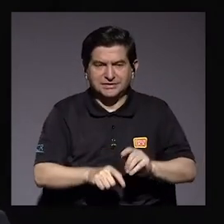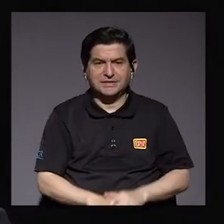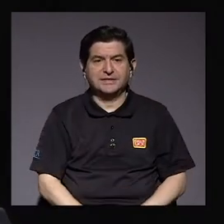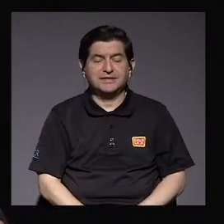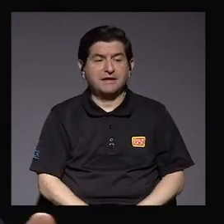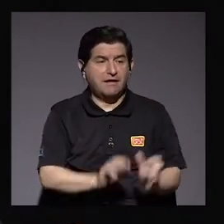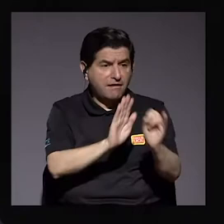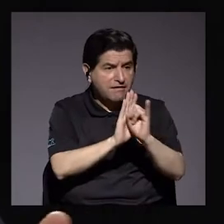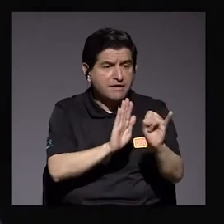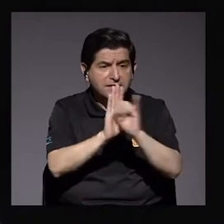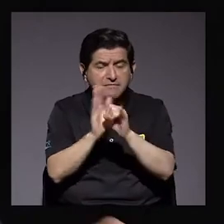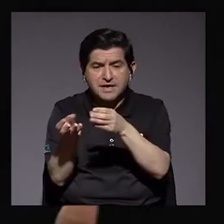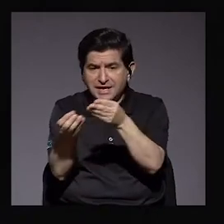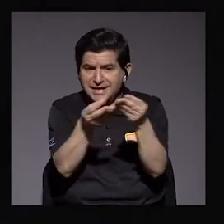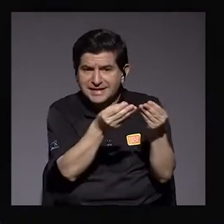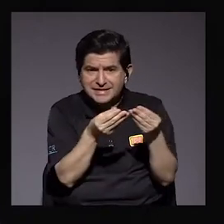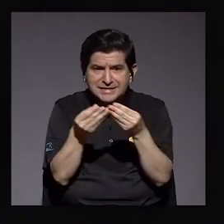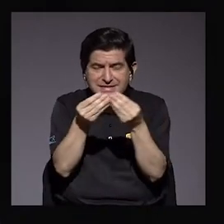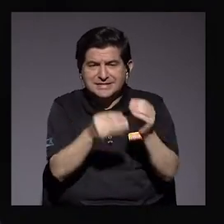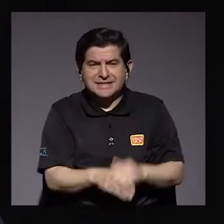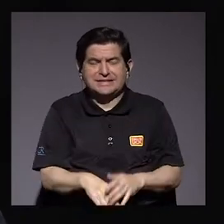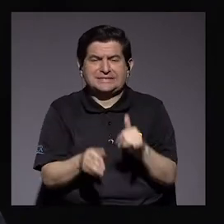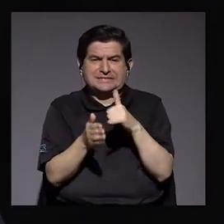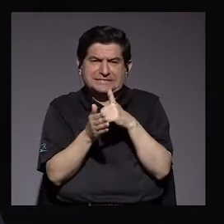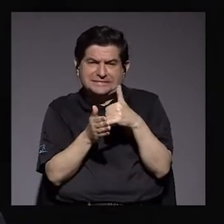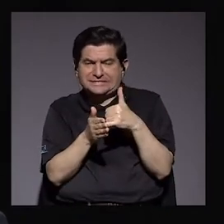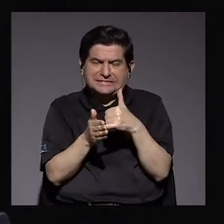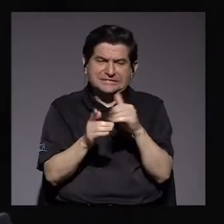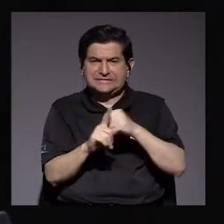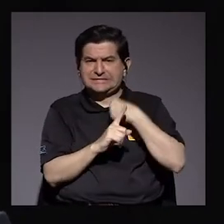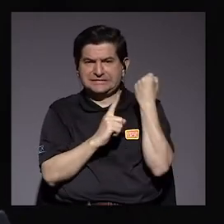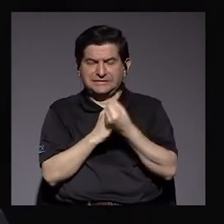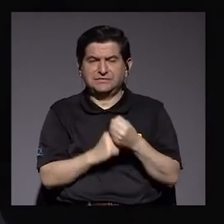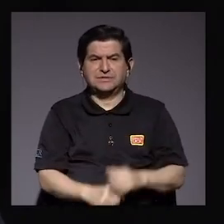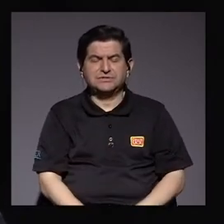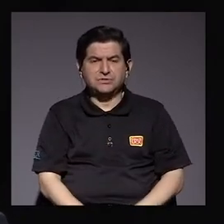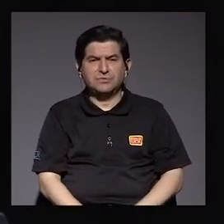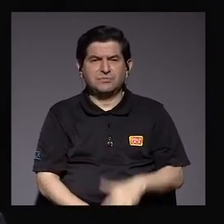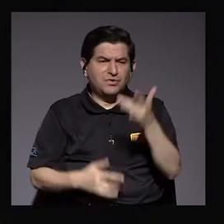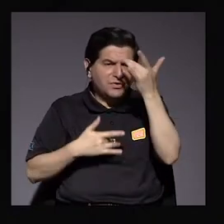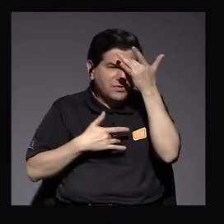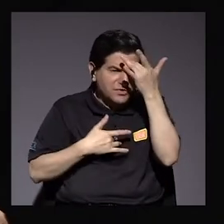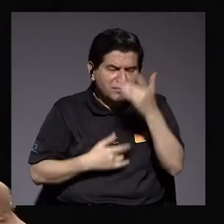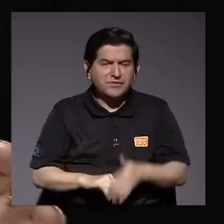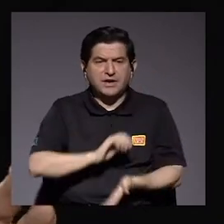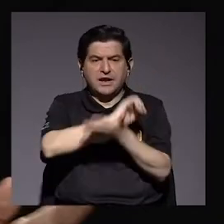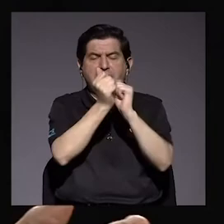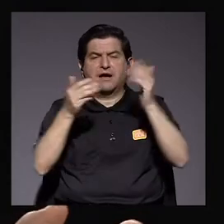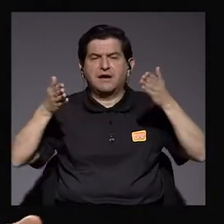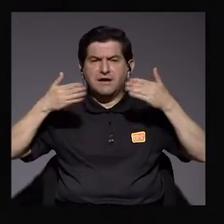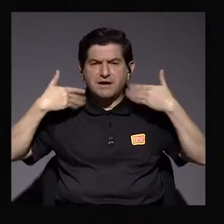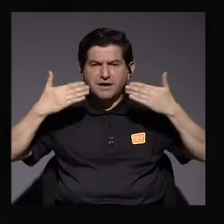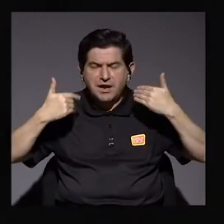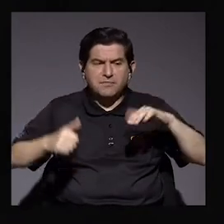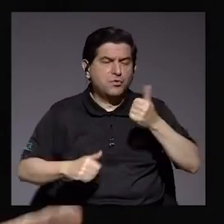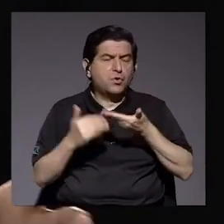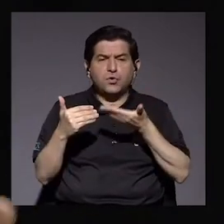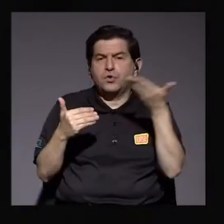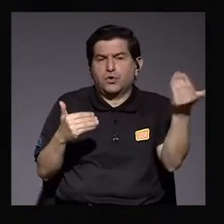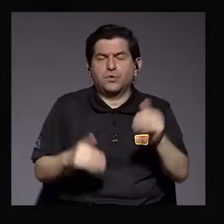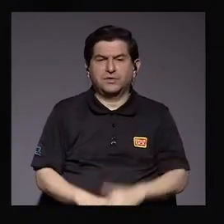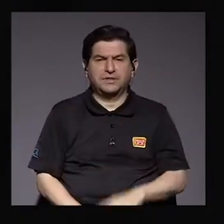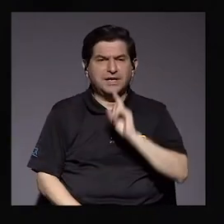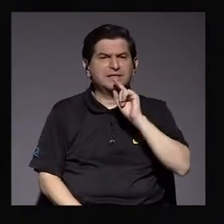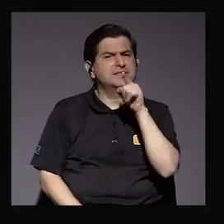hemos identificado que las tierras se convierten en tierras vulnerables. Esto a tono de plagas, cambio climático y muchas otras cosas más.